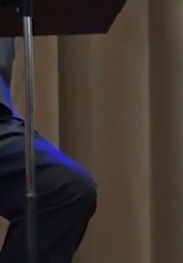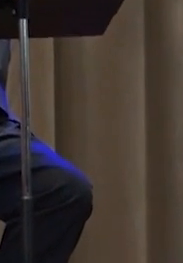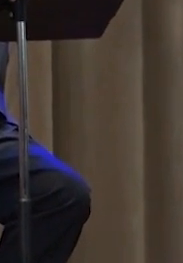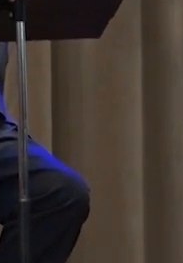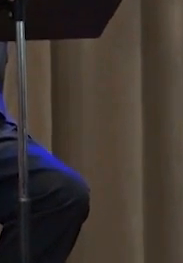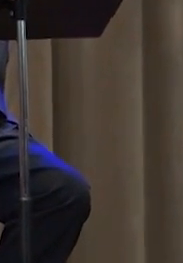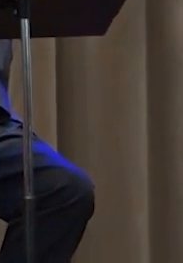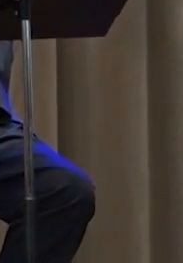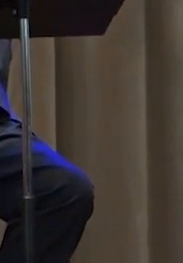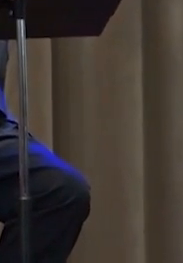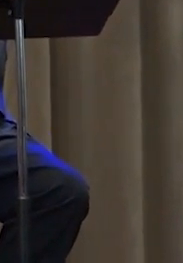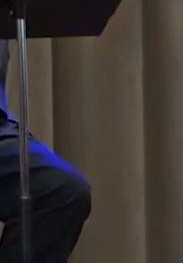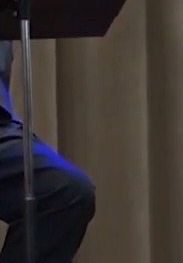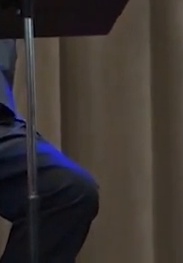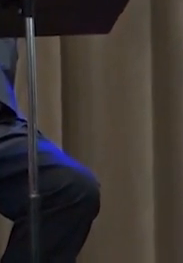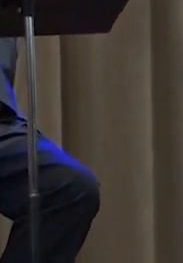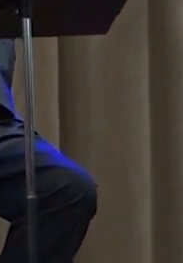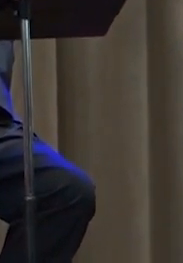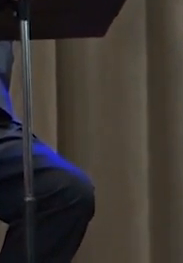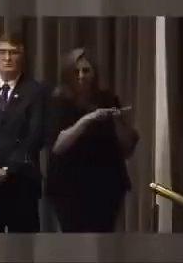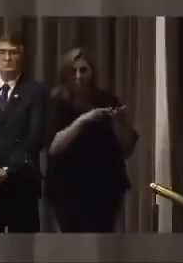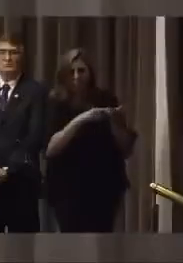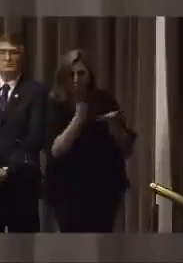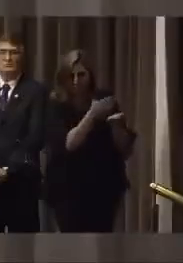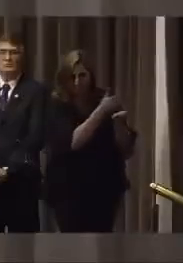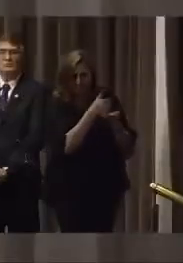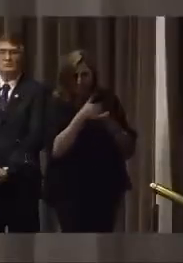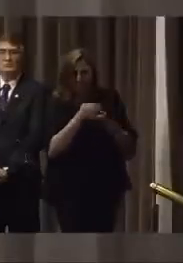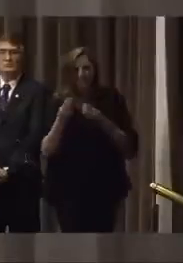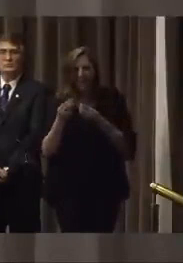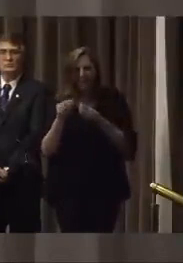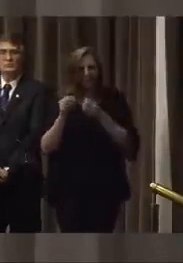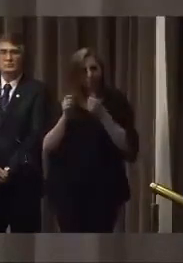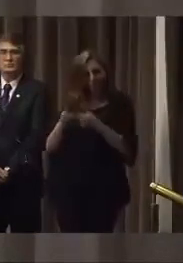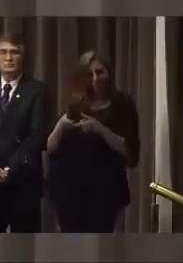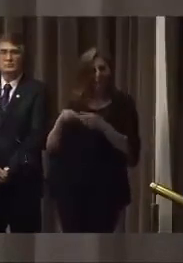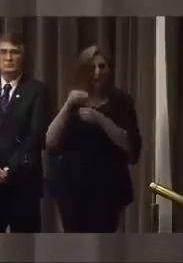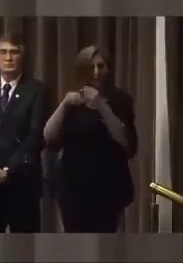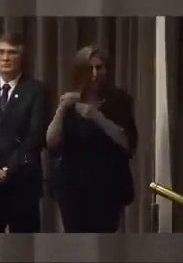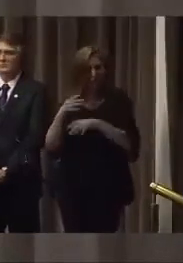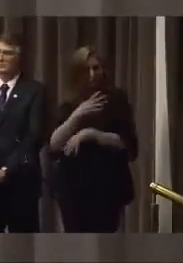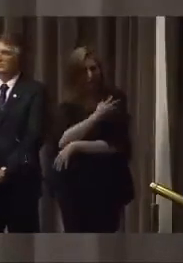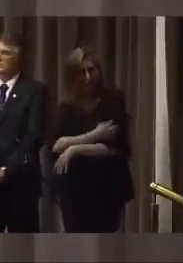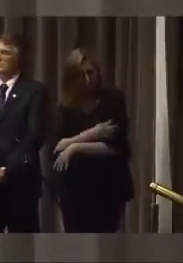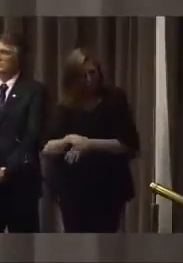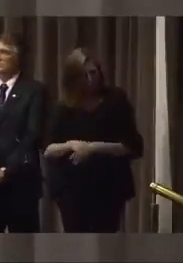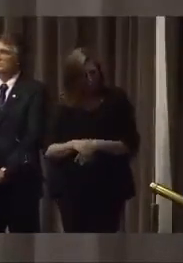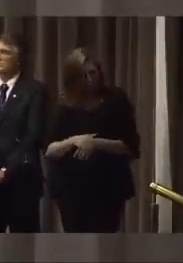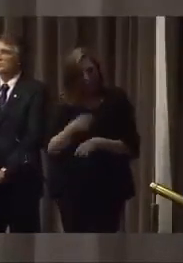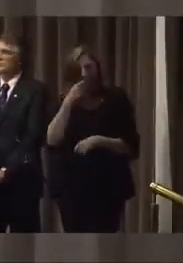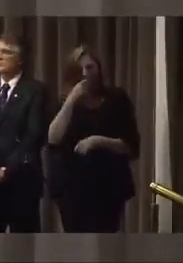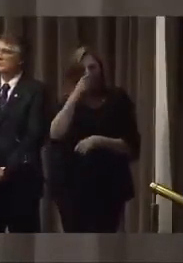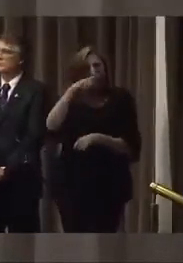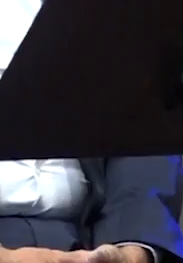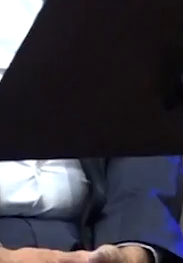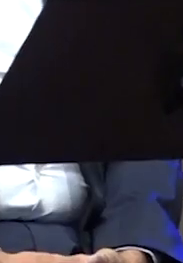los propios trabajadores y las familias. Y para vos que no llegás a fin de mes y no podés pagar el alquiler, proponemos crear una